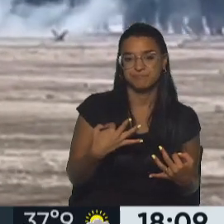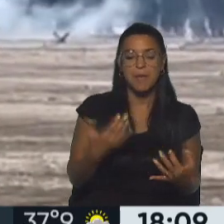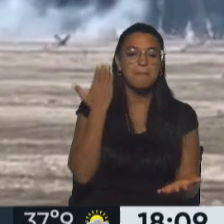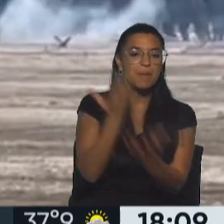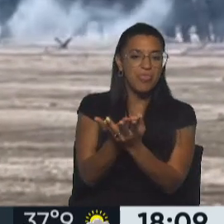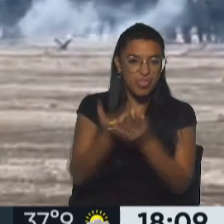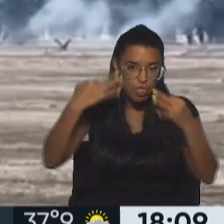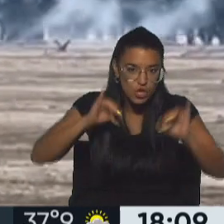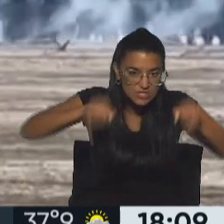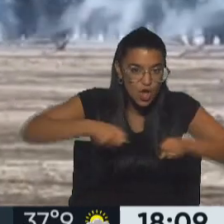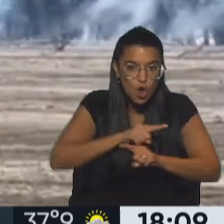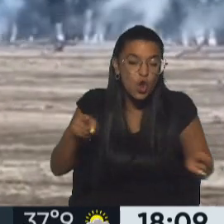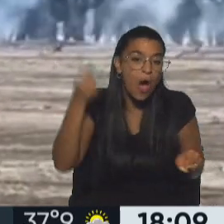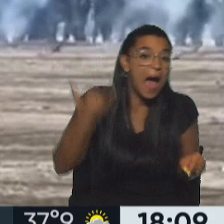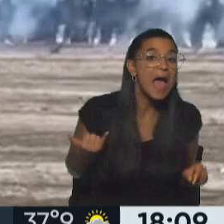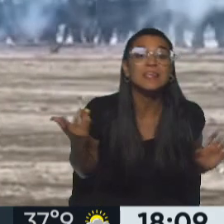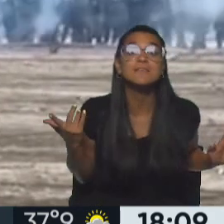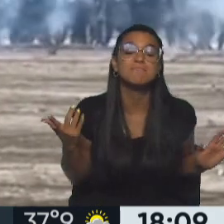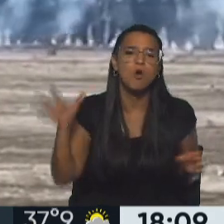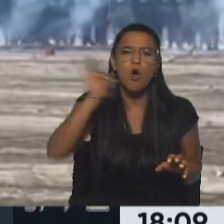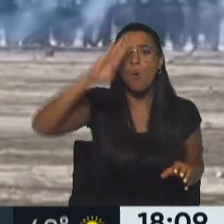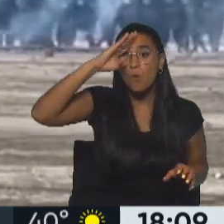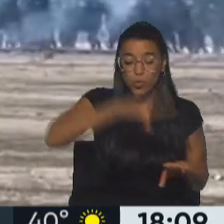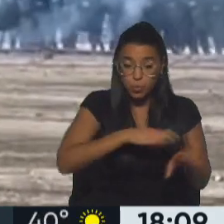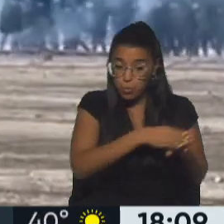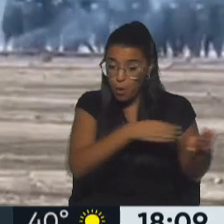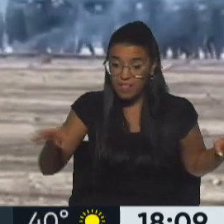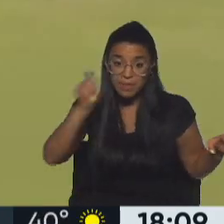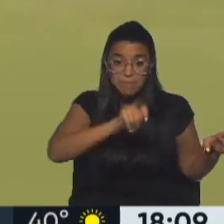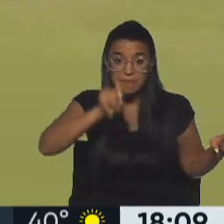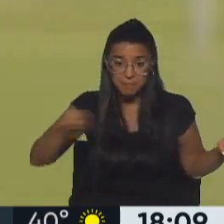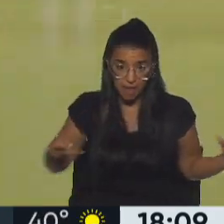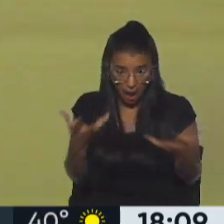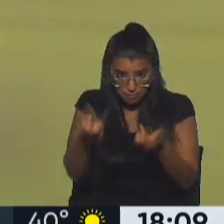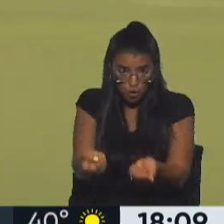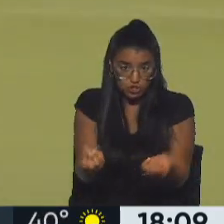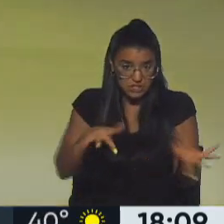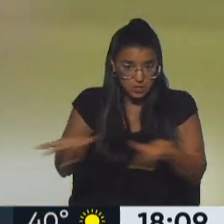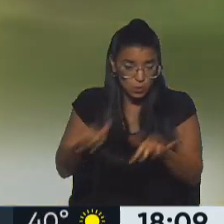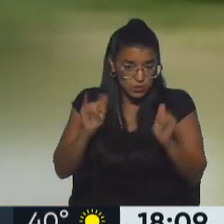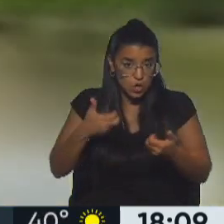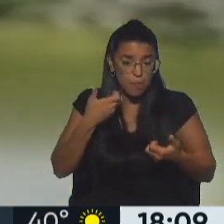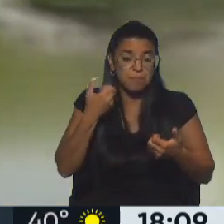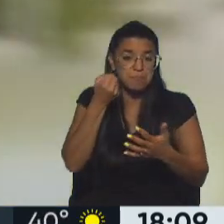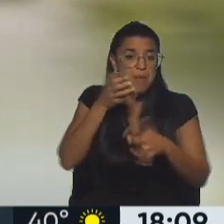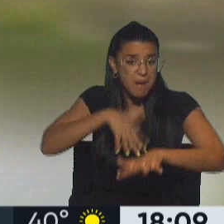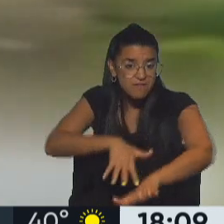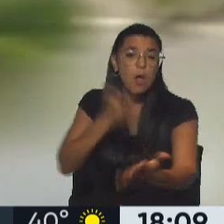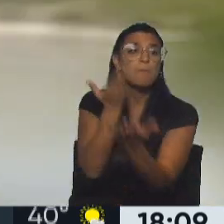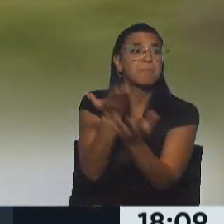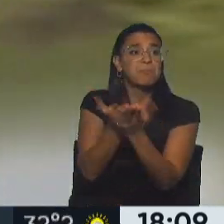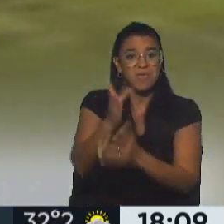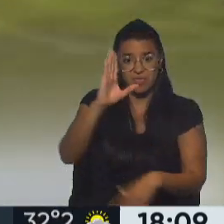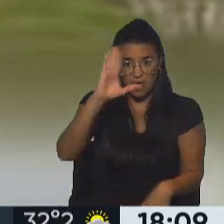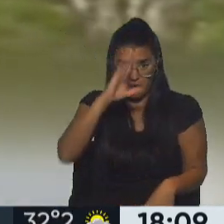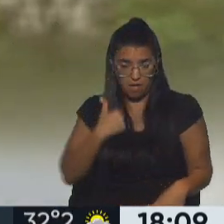hay un pedido o no y después el hecho de lo que hizo bolsonaro durante estos meses avalando este tipo de manifestaciones que pedían un golpe de estado